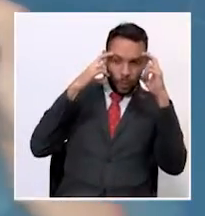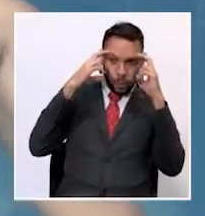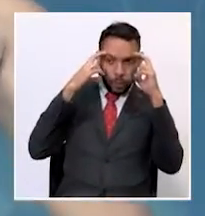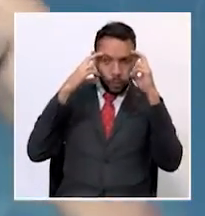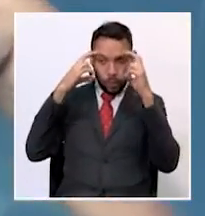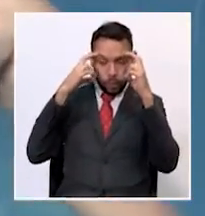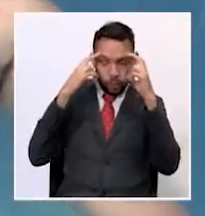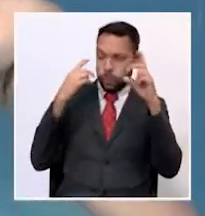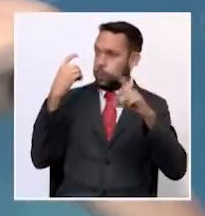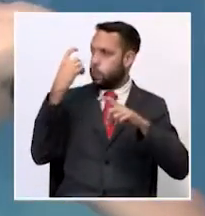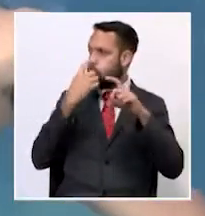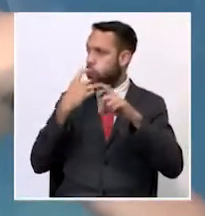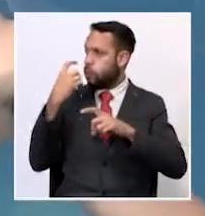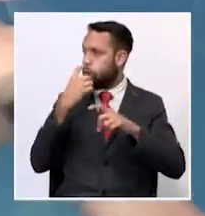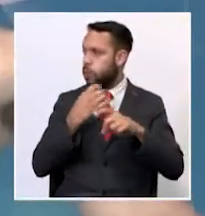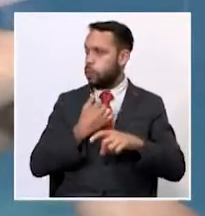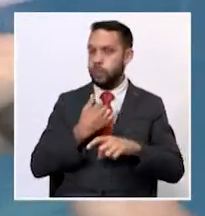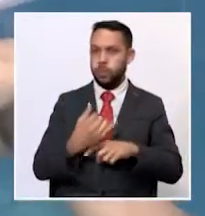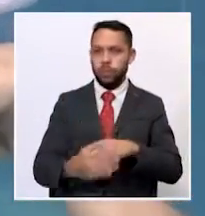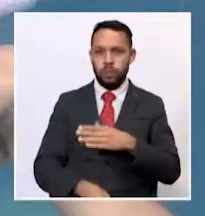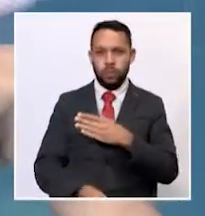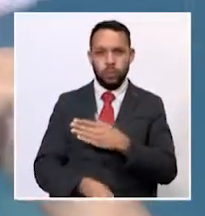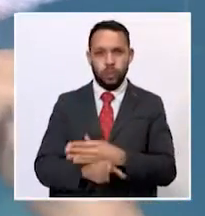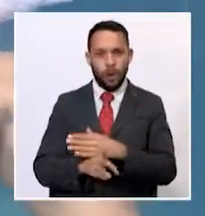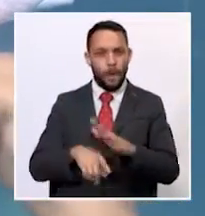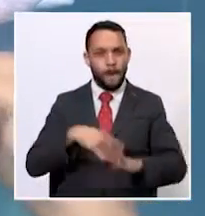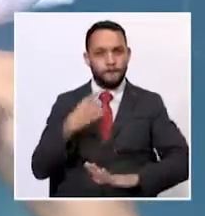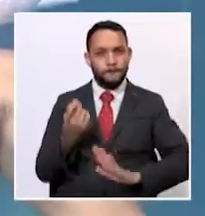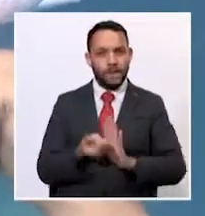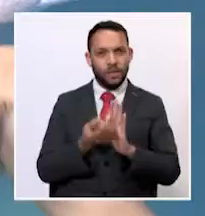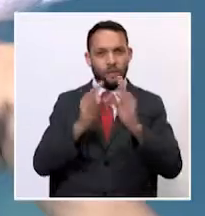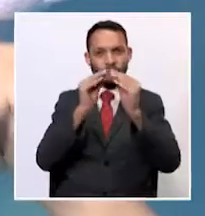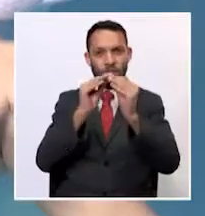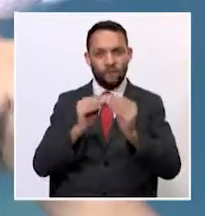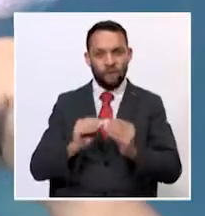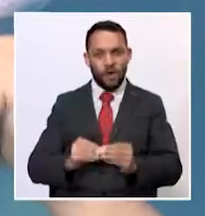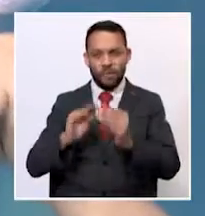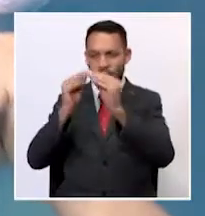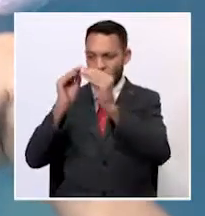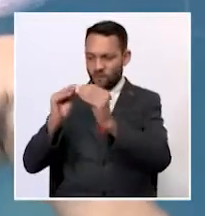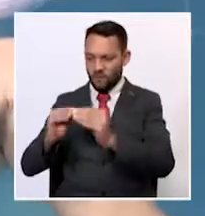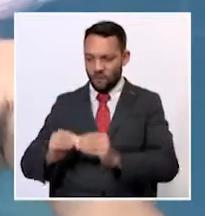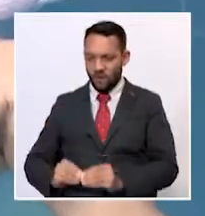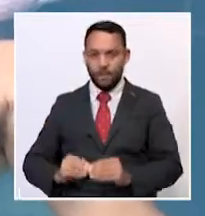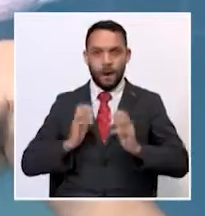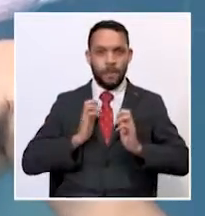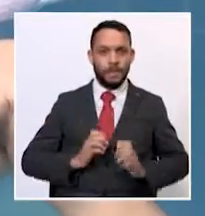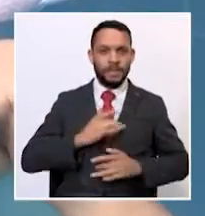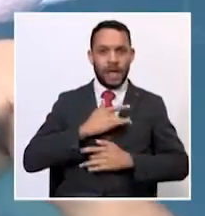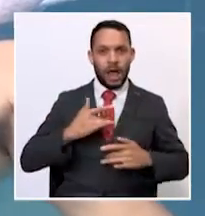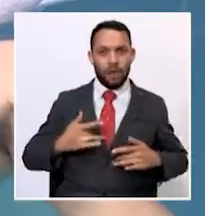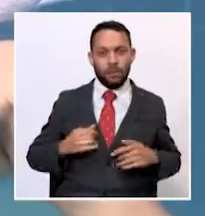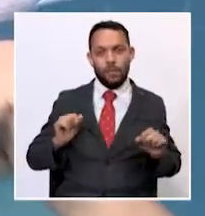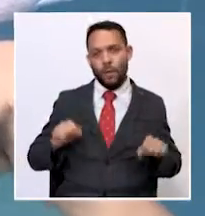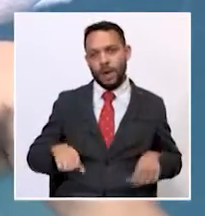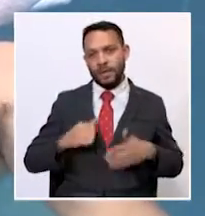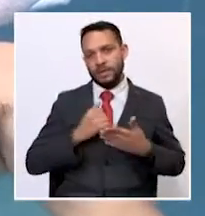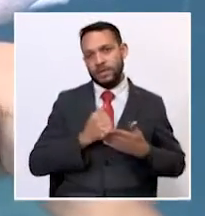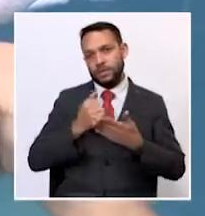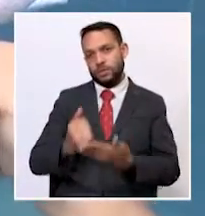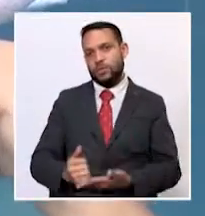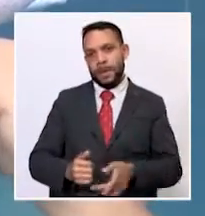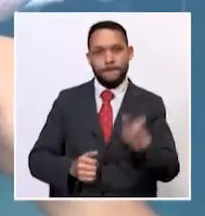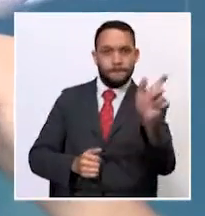miren cómo uno empieza a armar todo ese rompecabezas terapéutico para ayudarle a las personas.